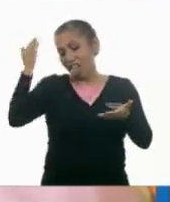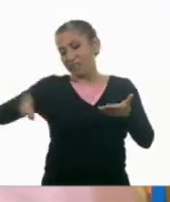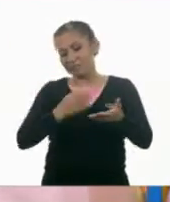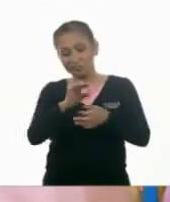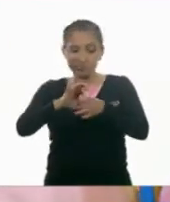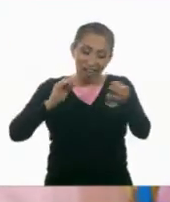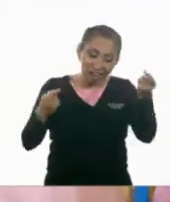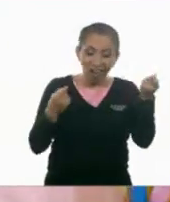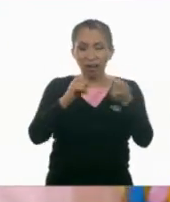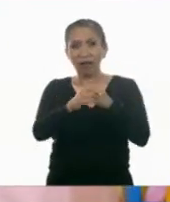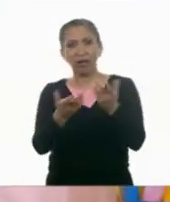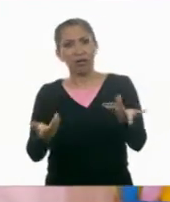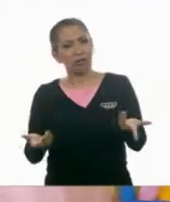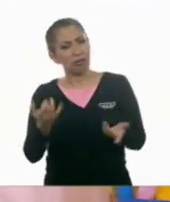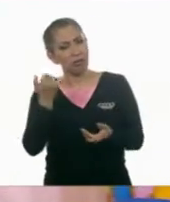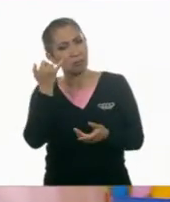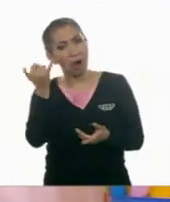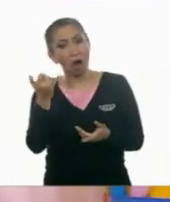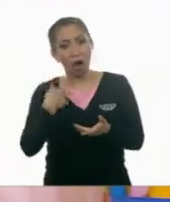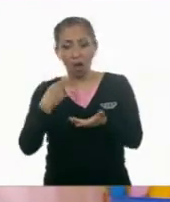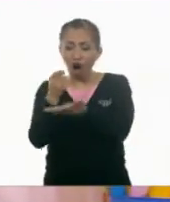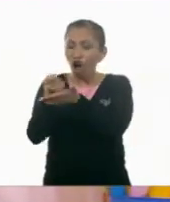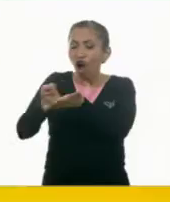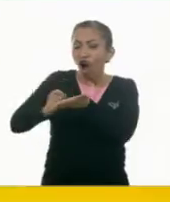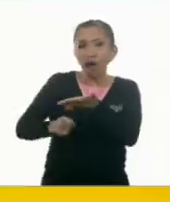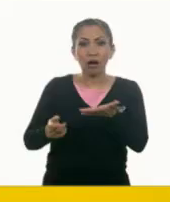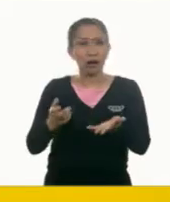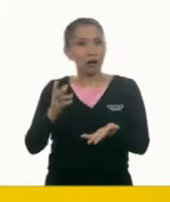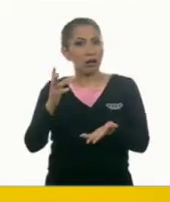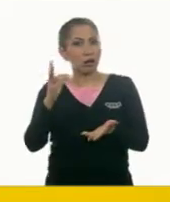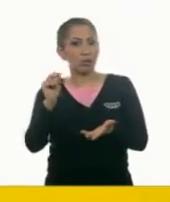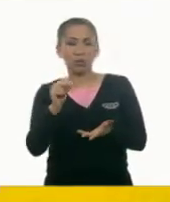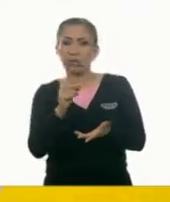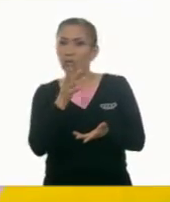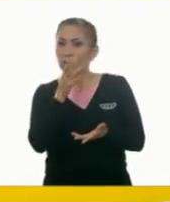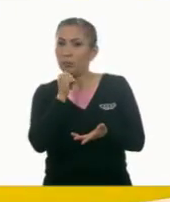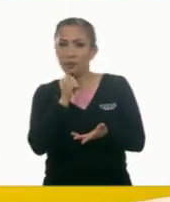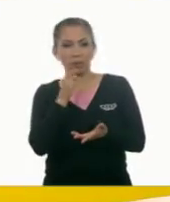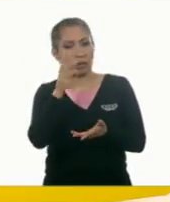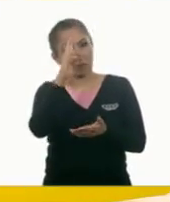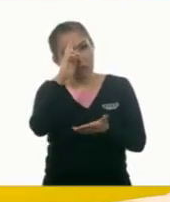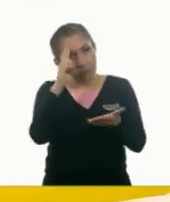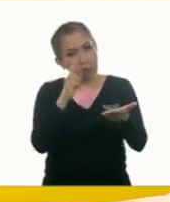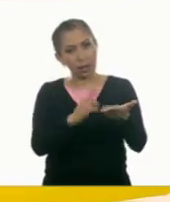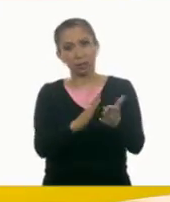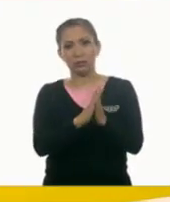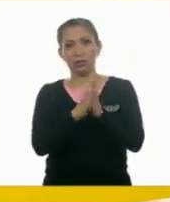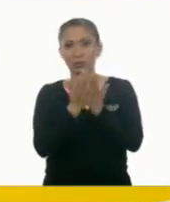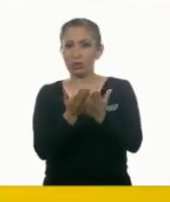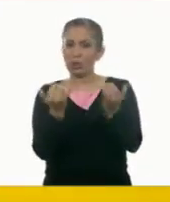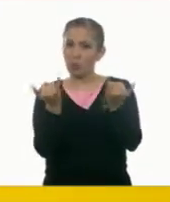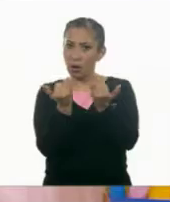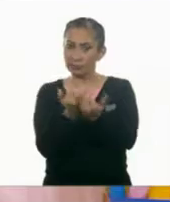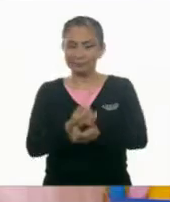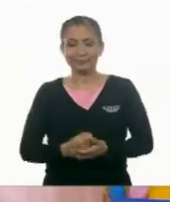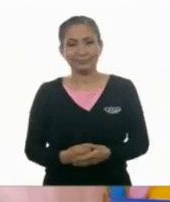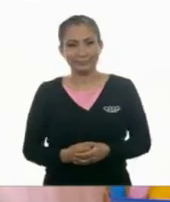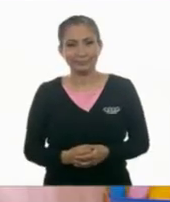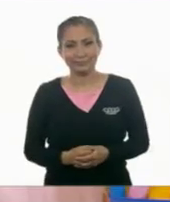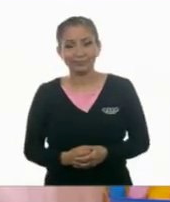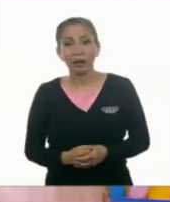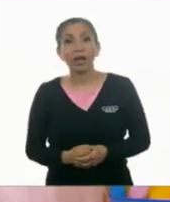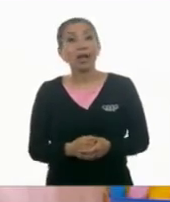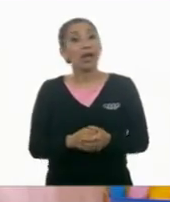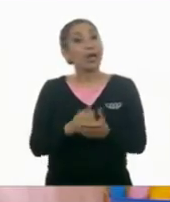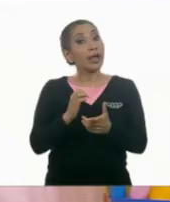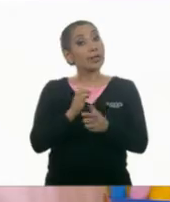así, podemos romper una. O la pintamos. No, sí, la rayoneamos. No, hay que tratarlos con respeto, desde luego.